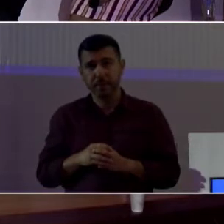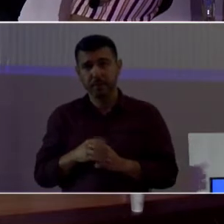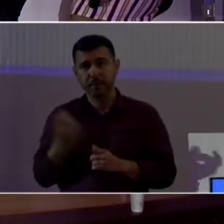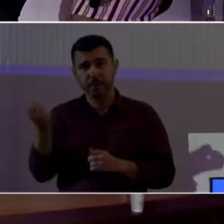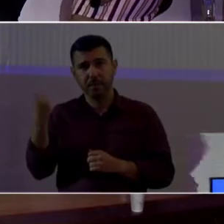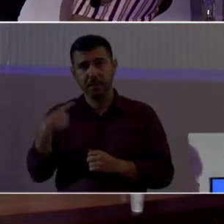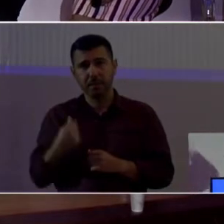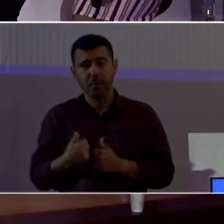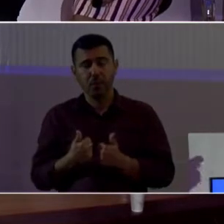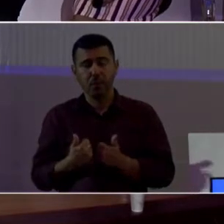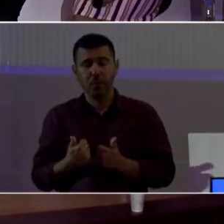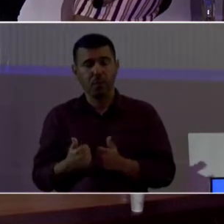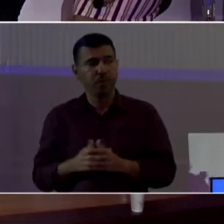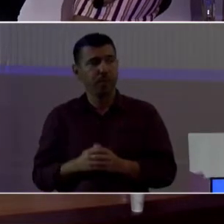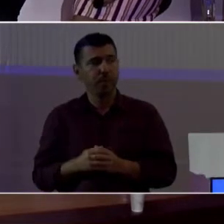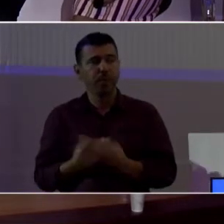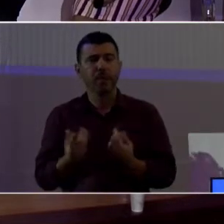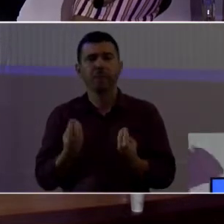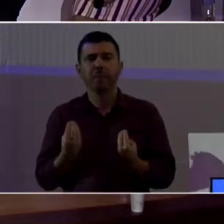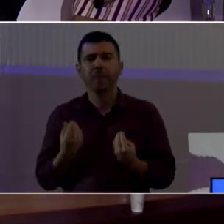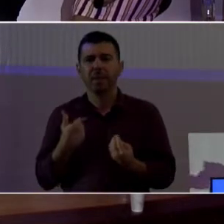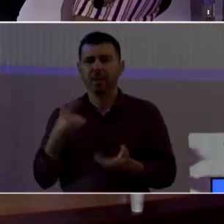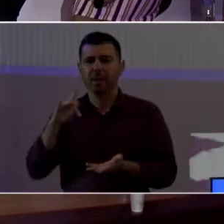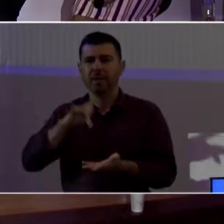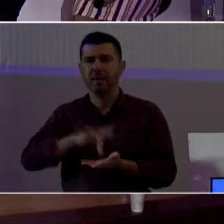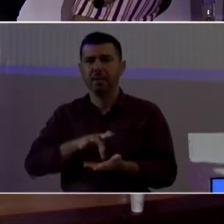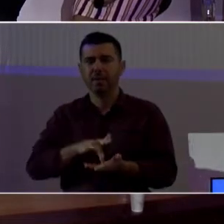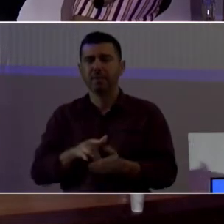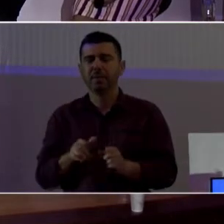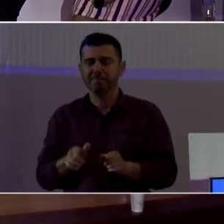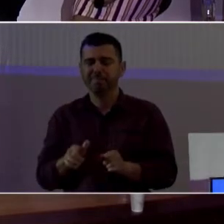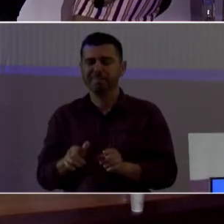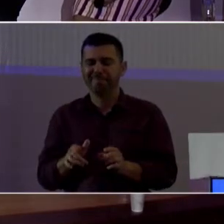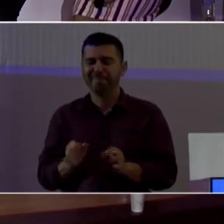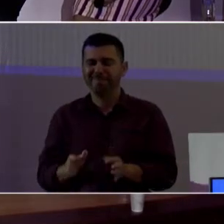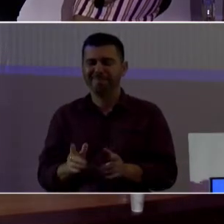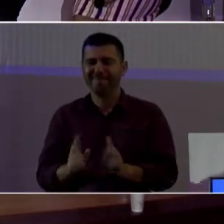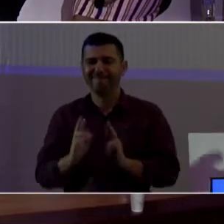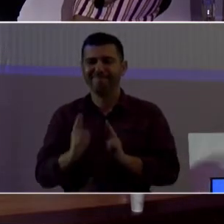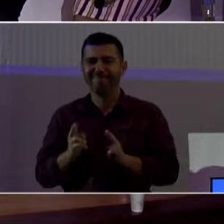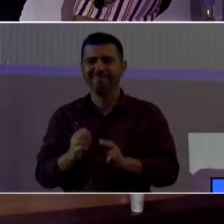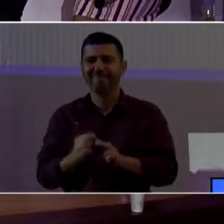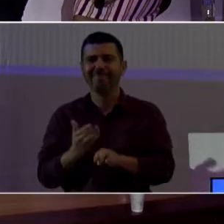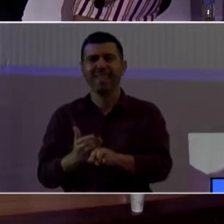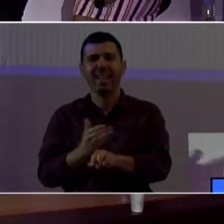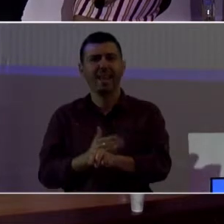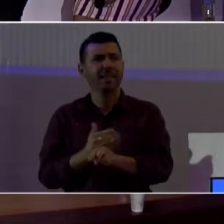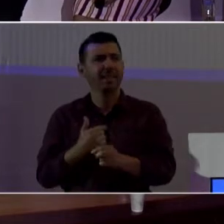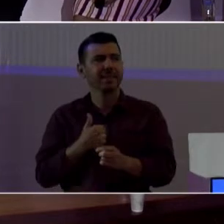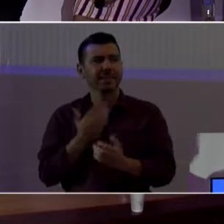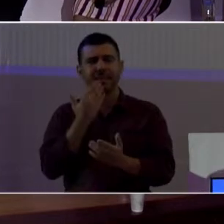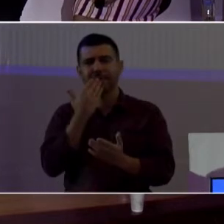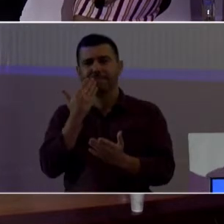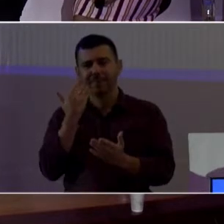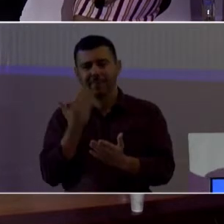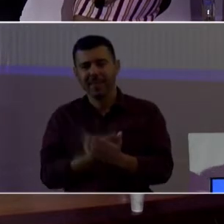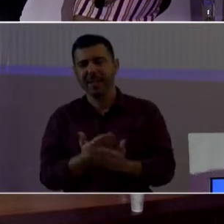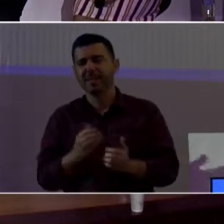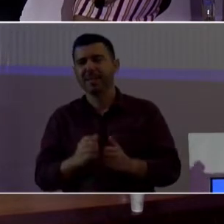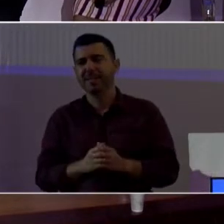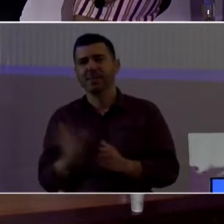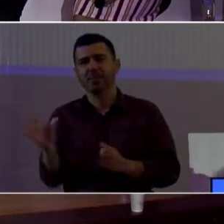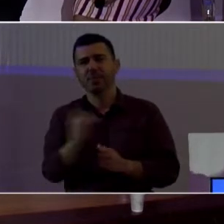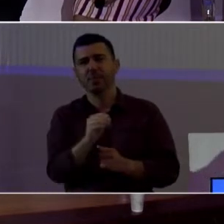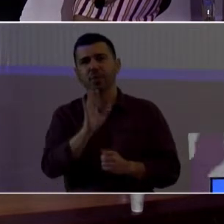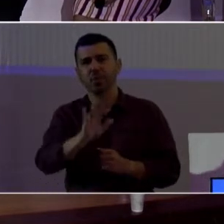pregunta, ¿cierto? A eso venimos. Antes quisiera agradecerles a todos